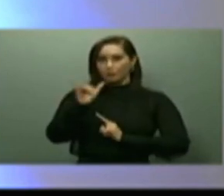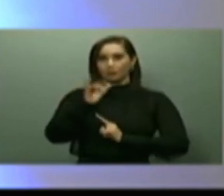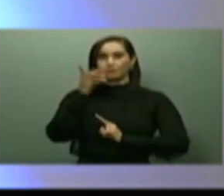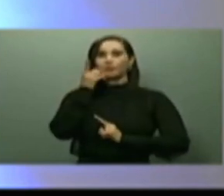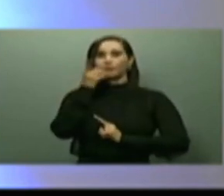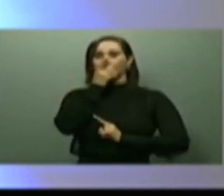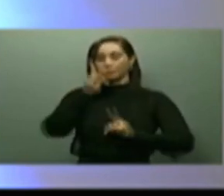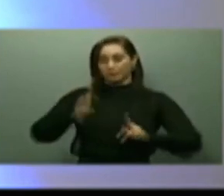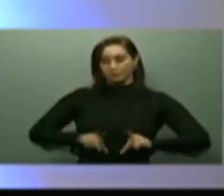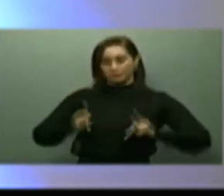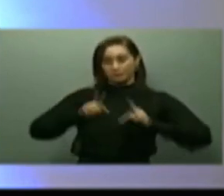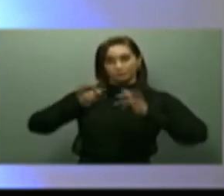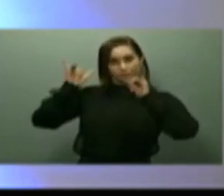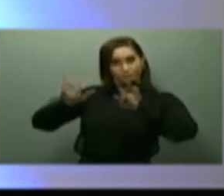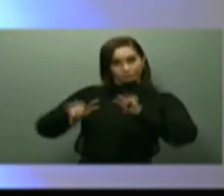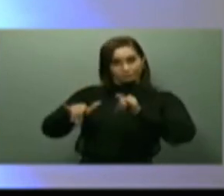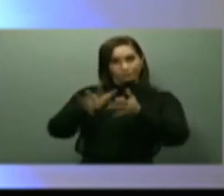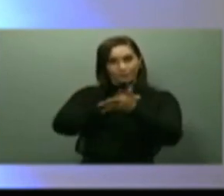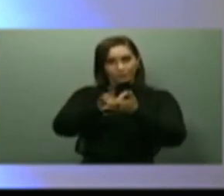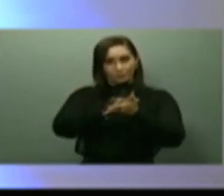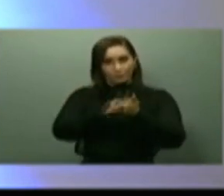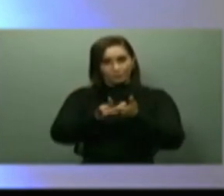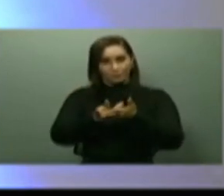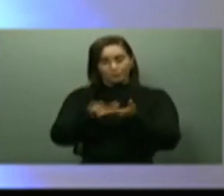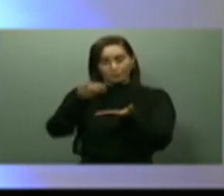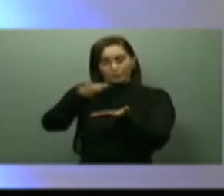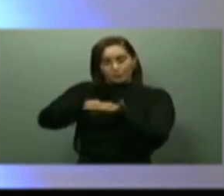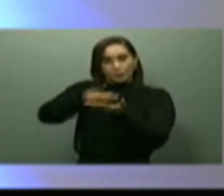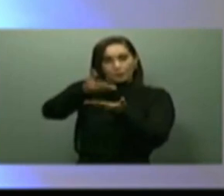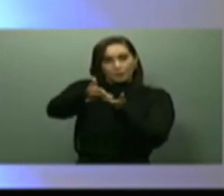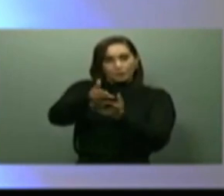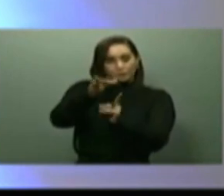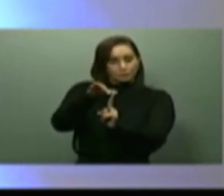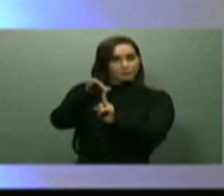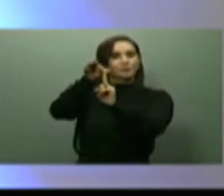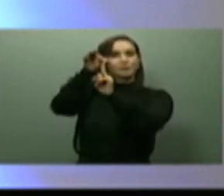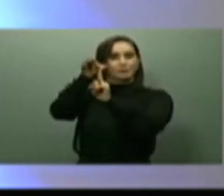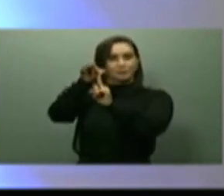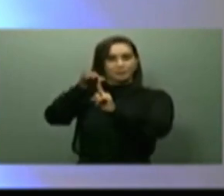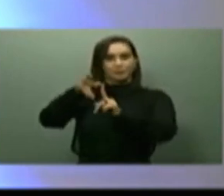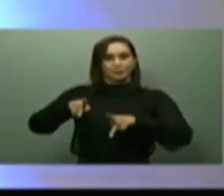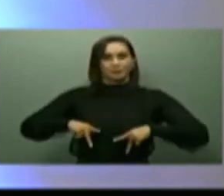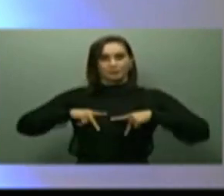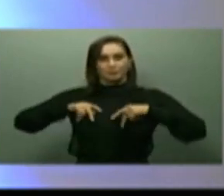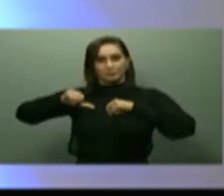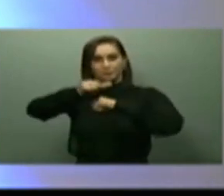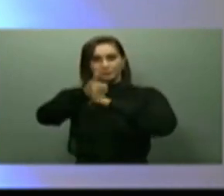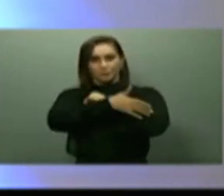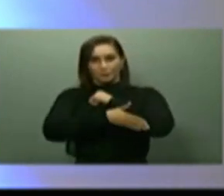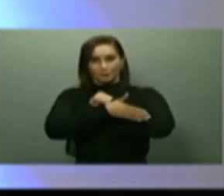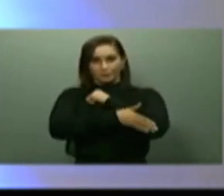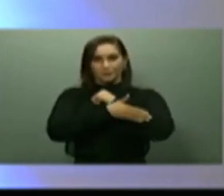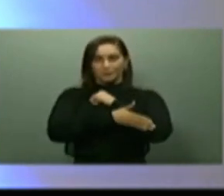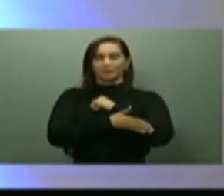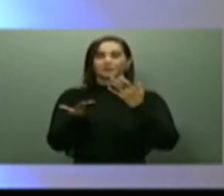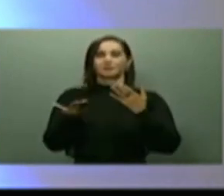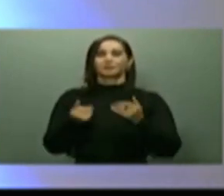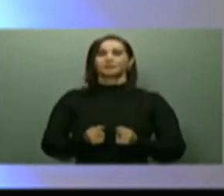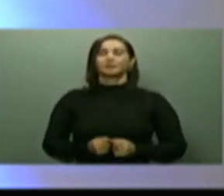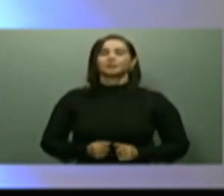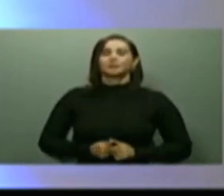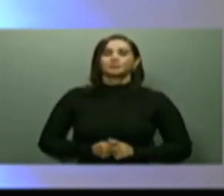dominicanos aquí en el exterior, y vamos a tener una cuota especializada para los dominicanos en el exterior, especializada del